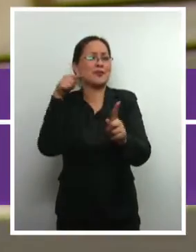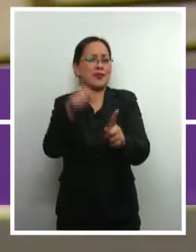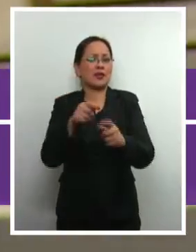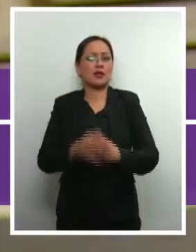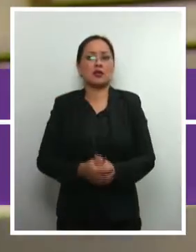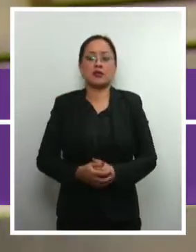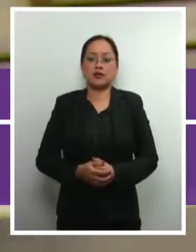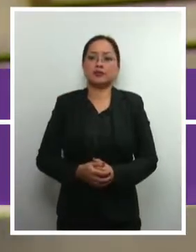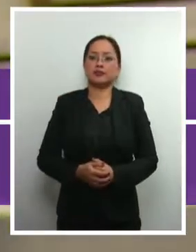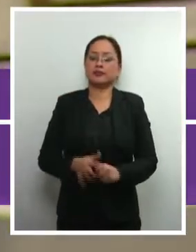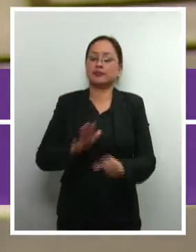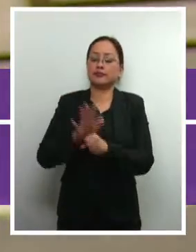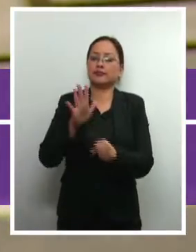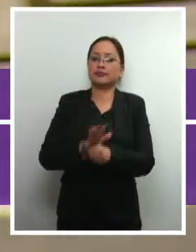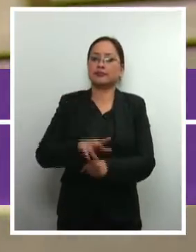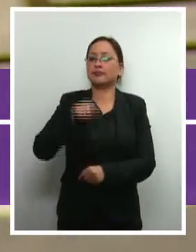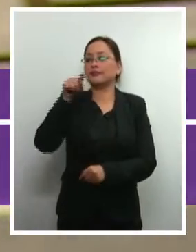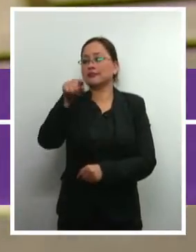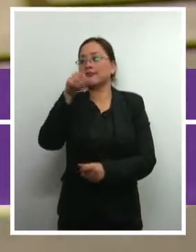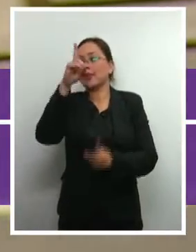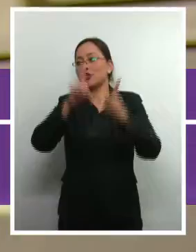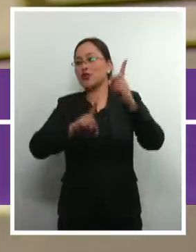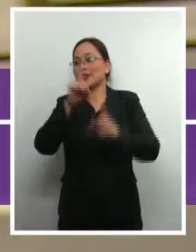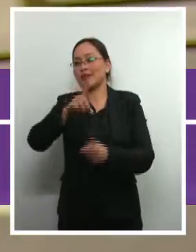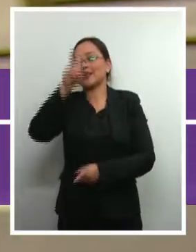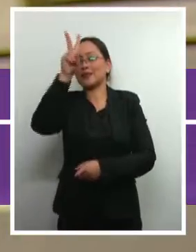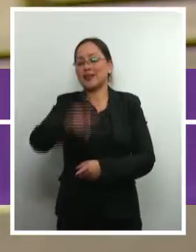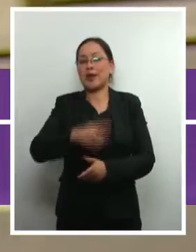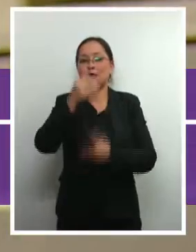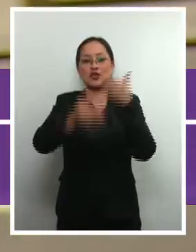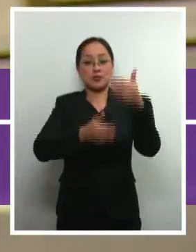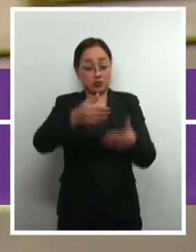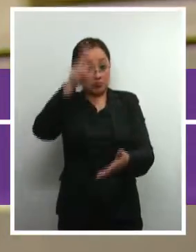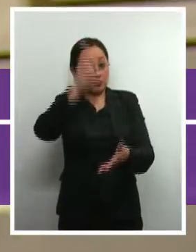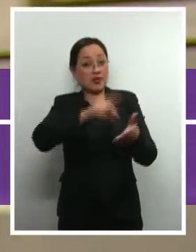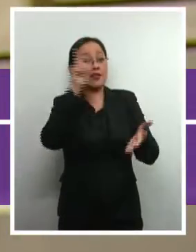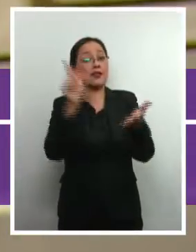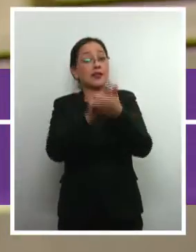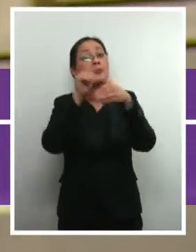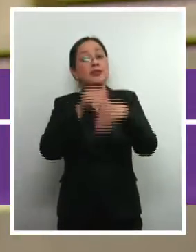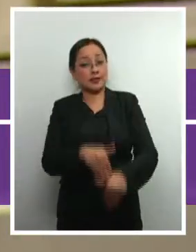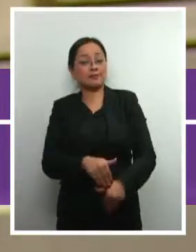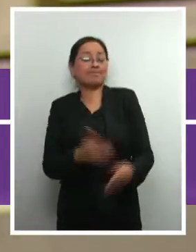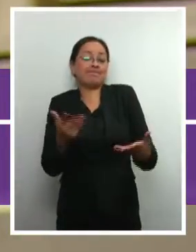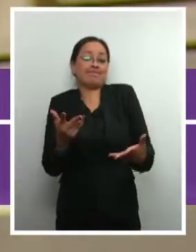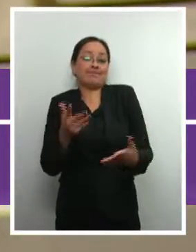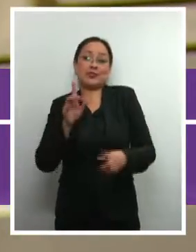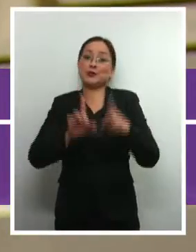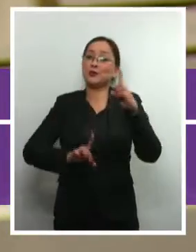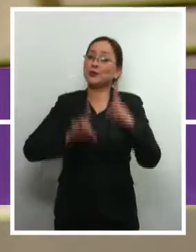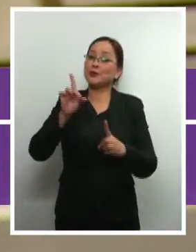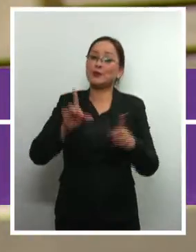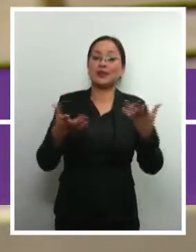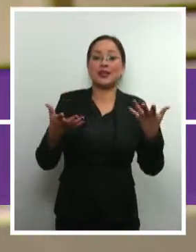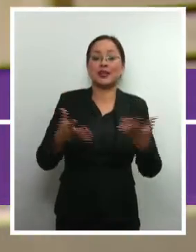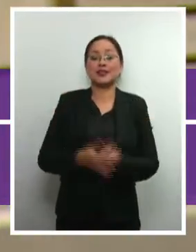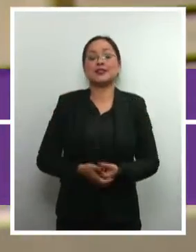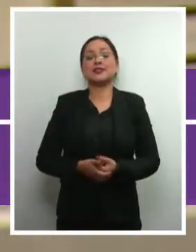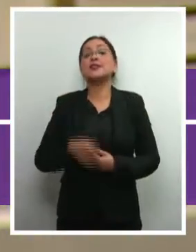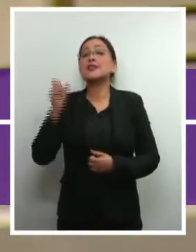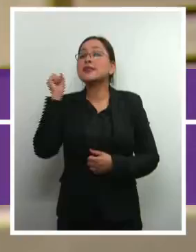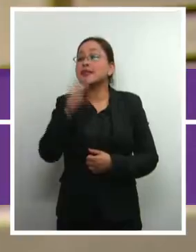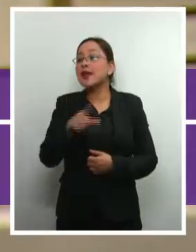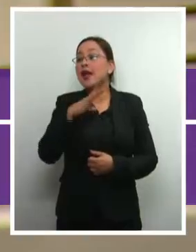en duda la legitimidad del procedimiento y también mete muchas